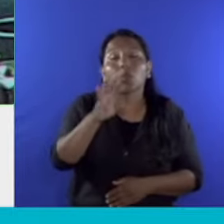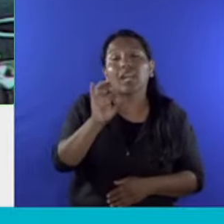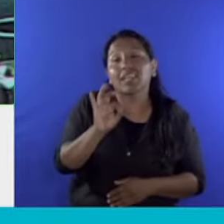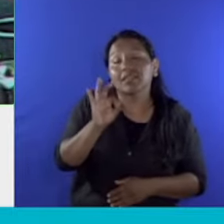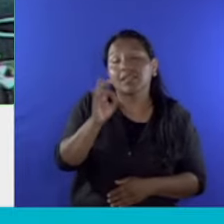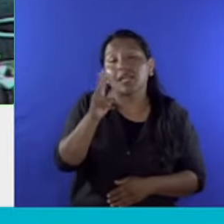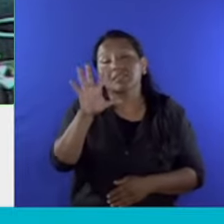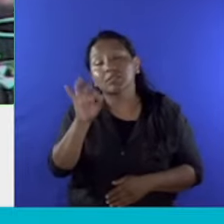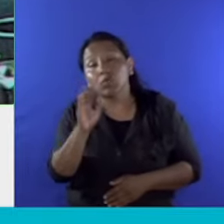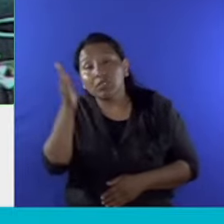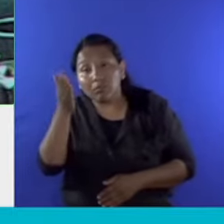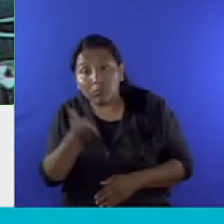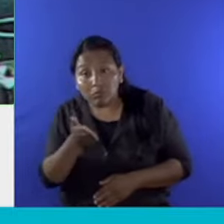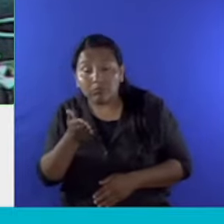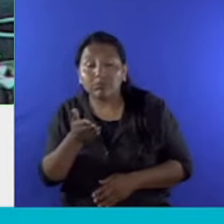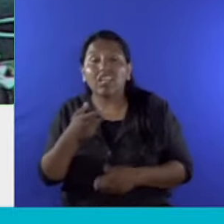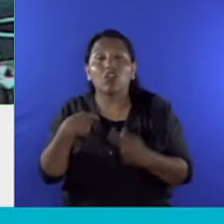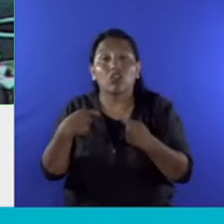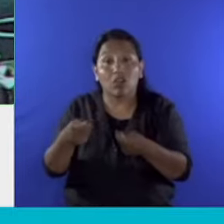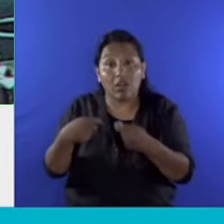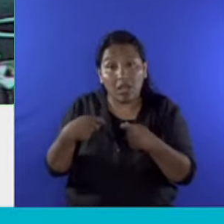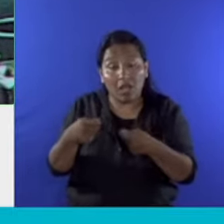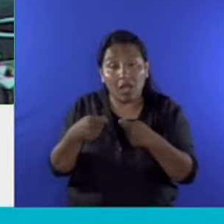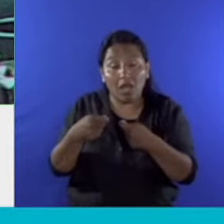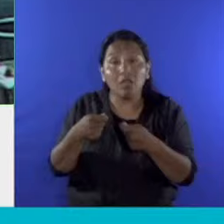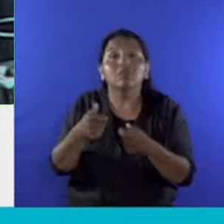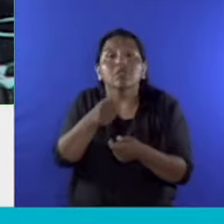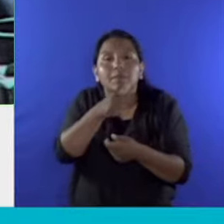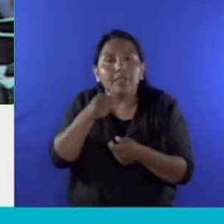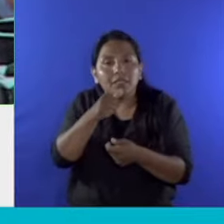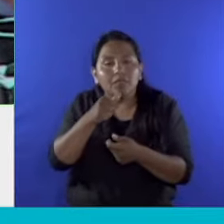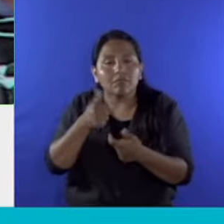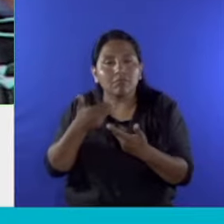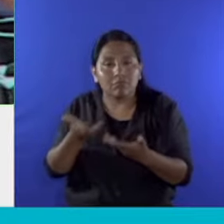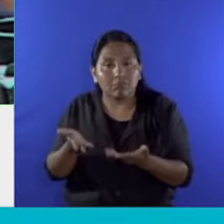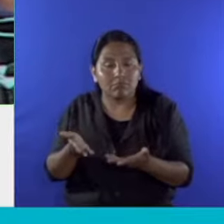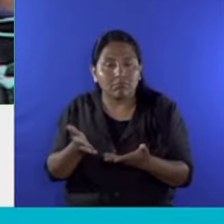entre el 40 y el 50% de los gastos son medicamentos.